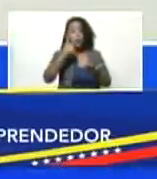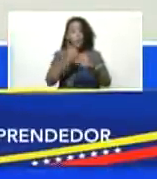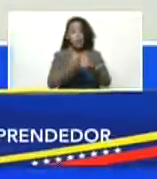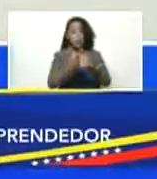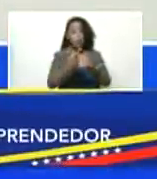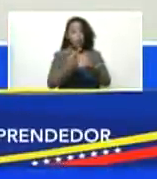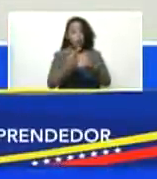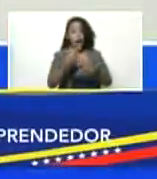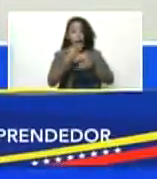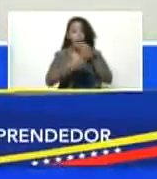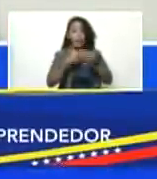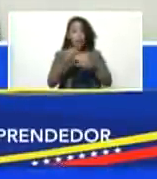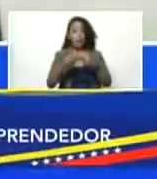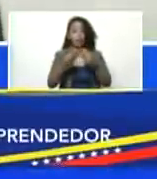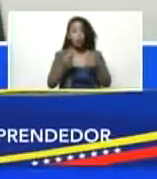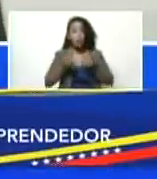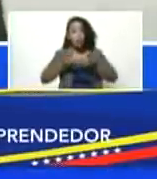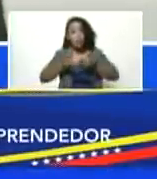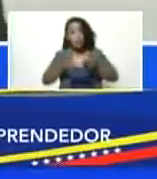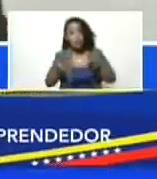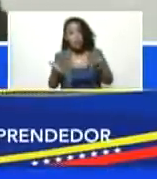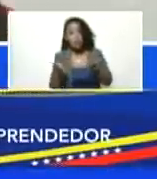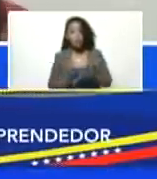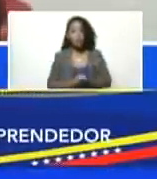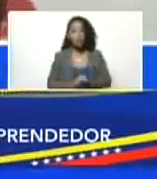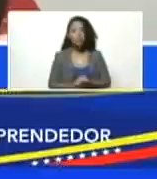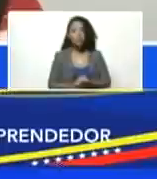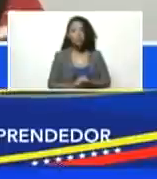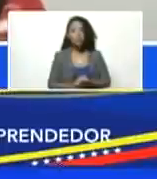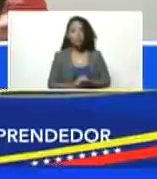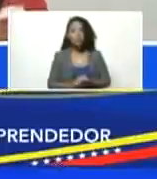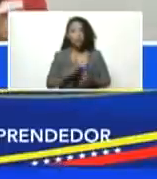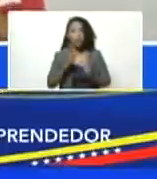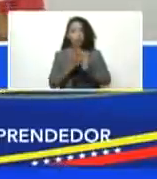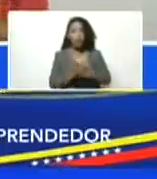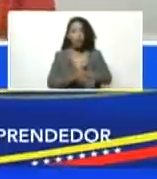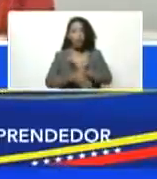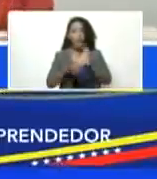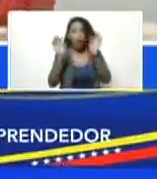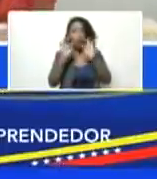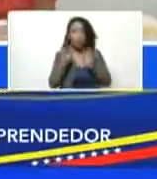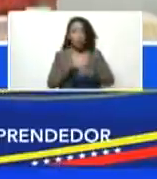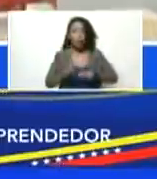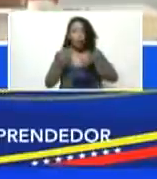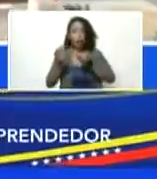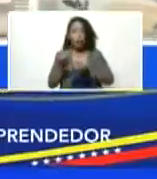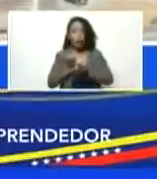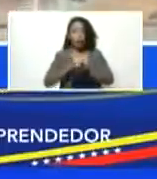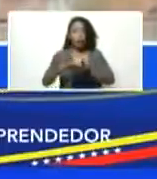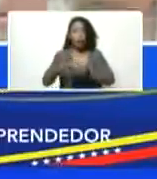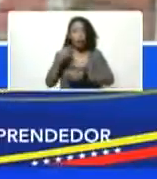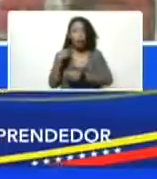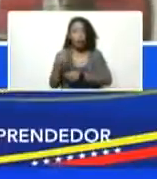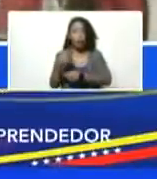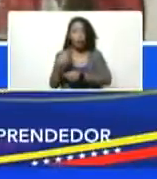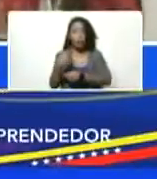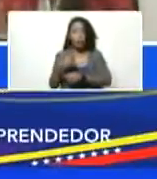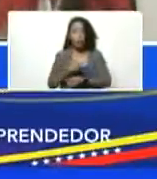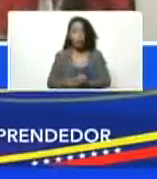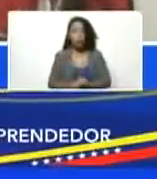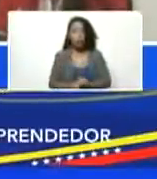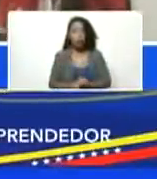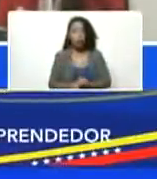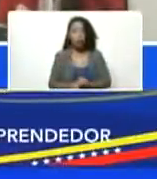elevar la flexibilidad, la flexibilización sobre las condiciones para dar créditos y financiamiento.